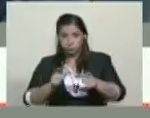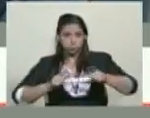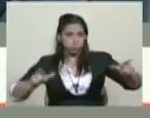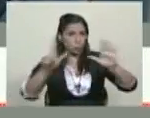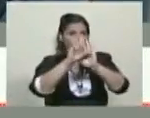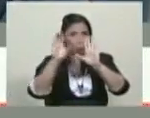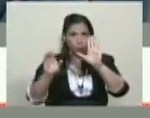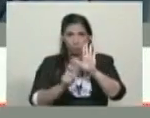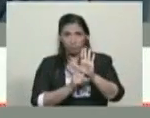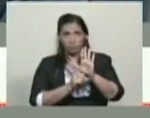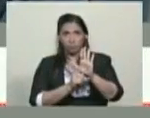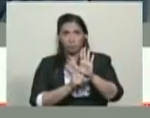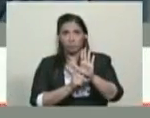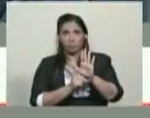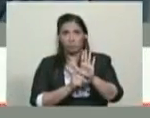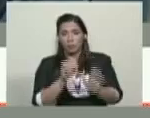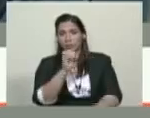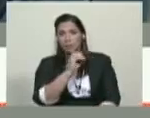en sentencia